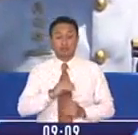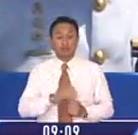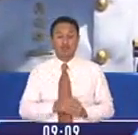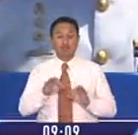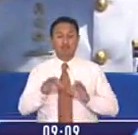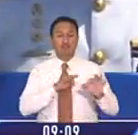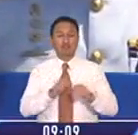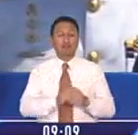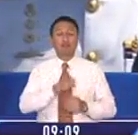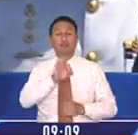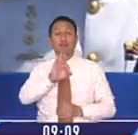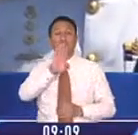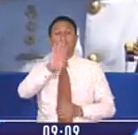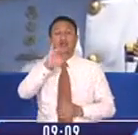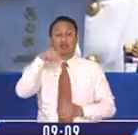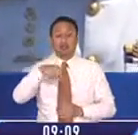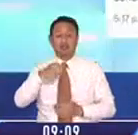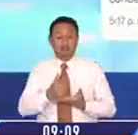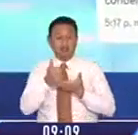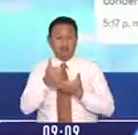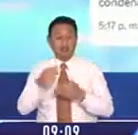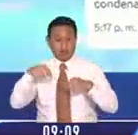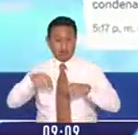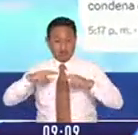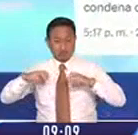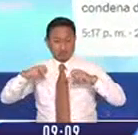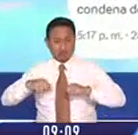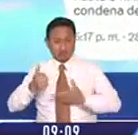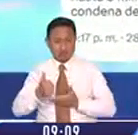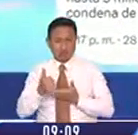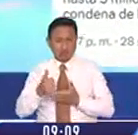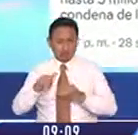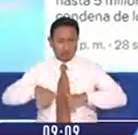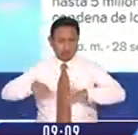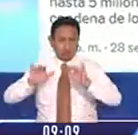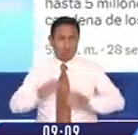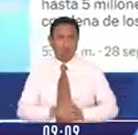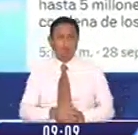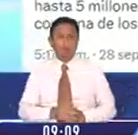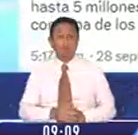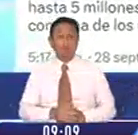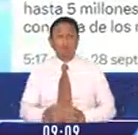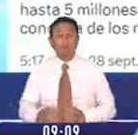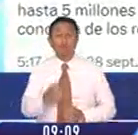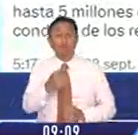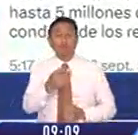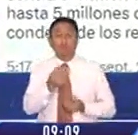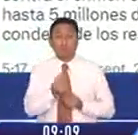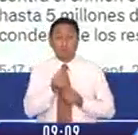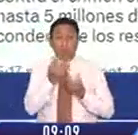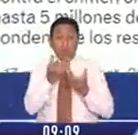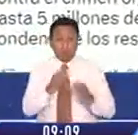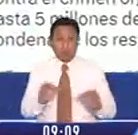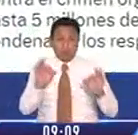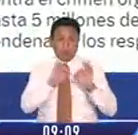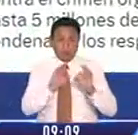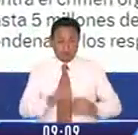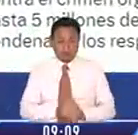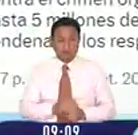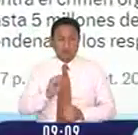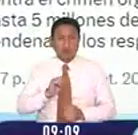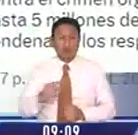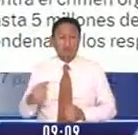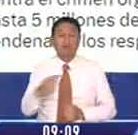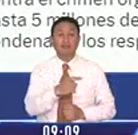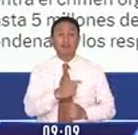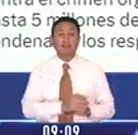que el FBI sigue colaborando en la investigación de este asesinato. Si usted conoce información de relevancia en este caso, puede